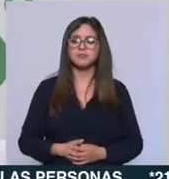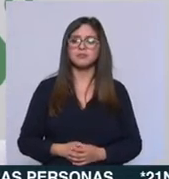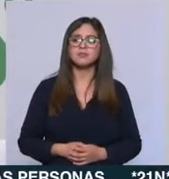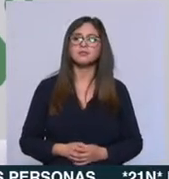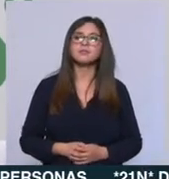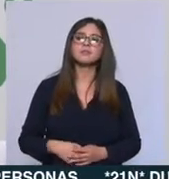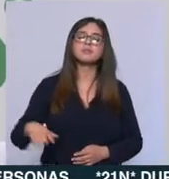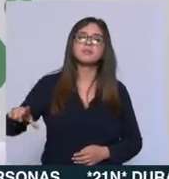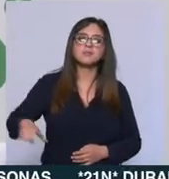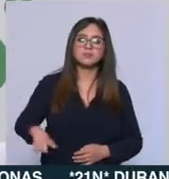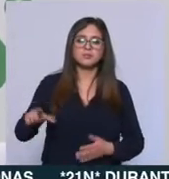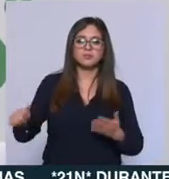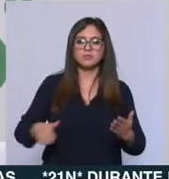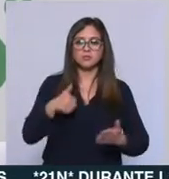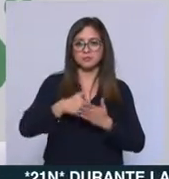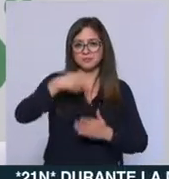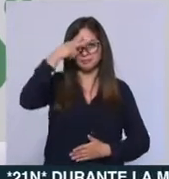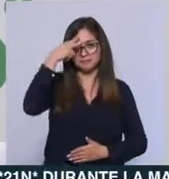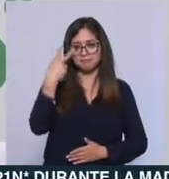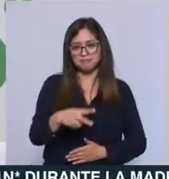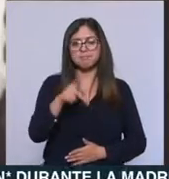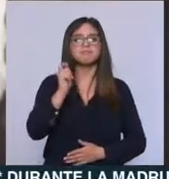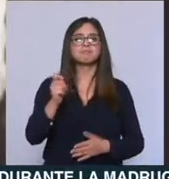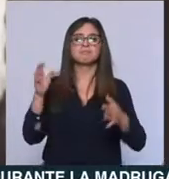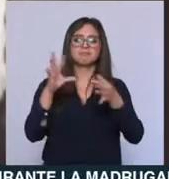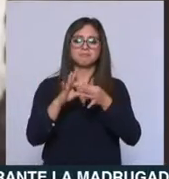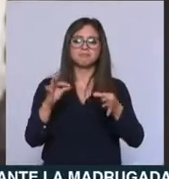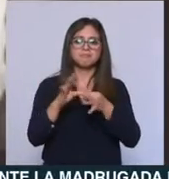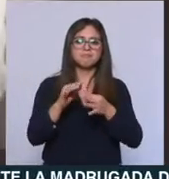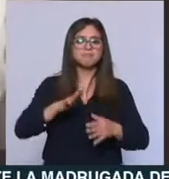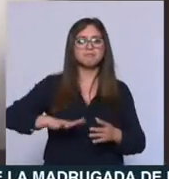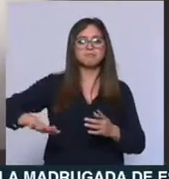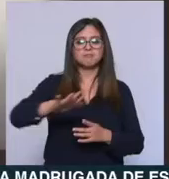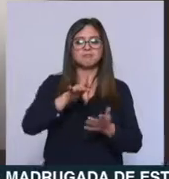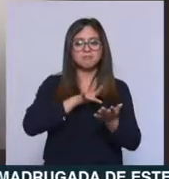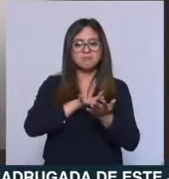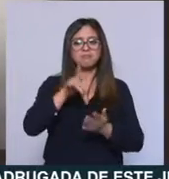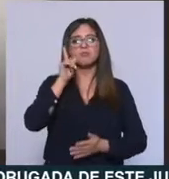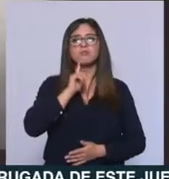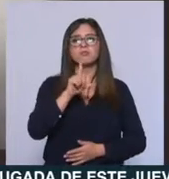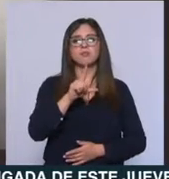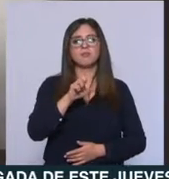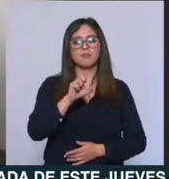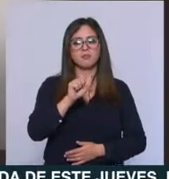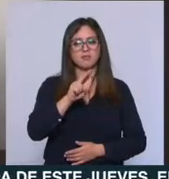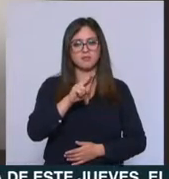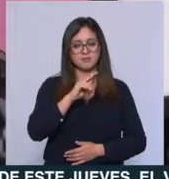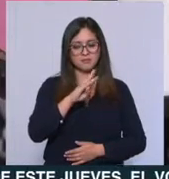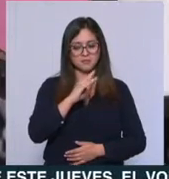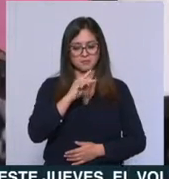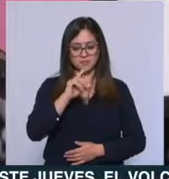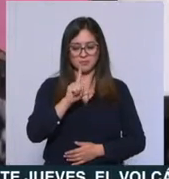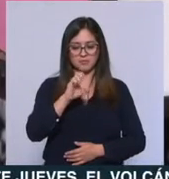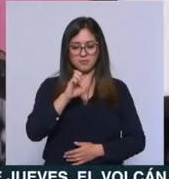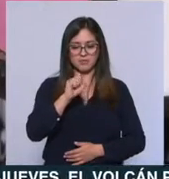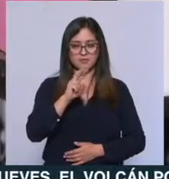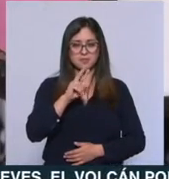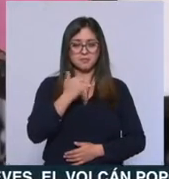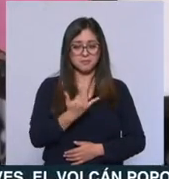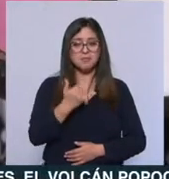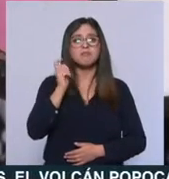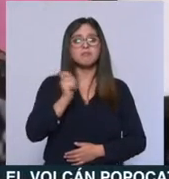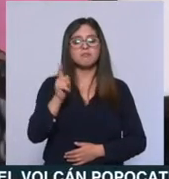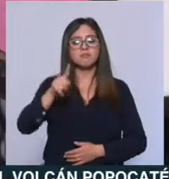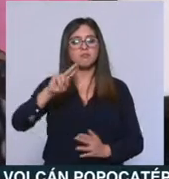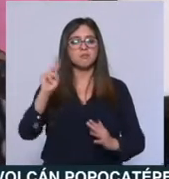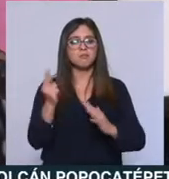El gobierno de la Ciudad de México manifestó su solidaridad con los familiares de Lesbi Berlín Rivera Osorio, víctima de